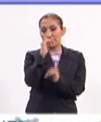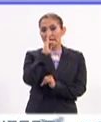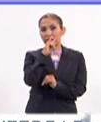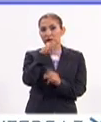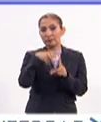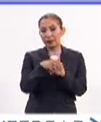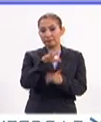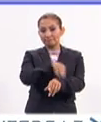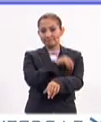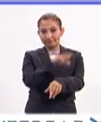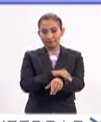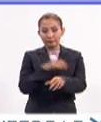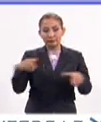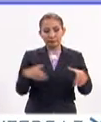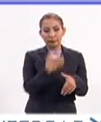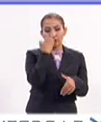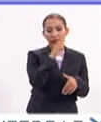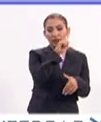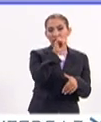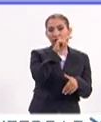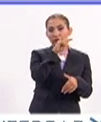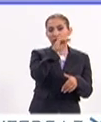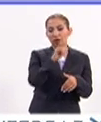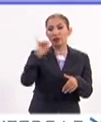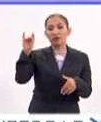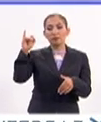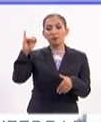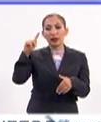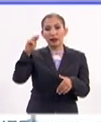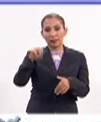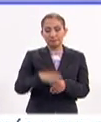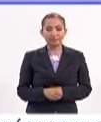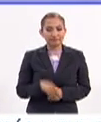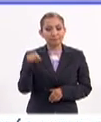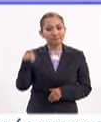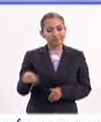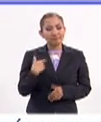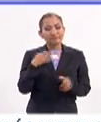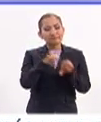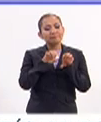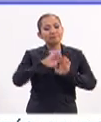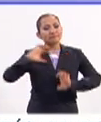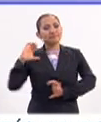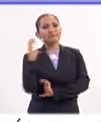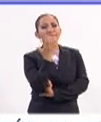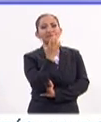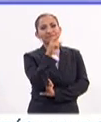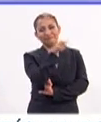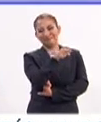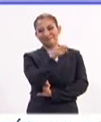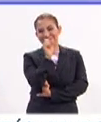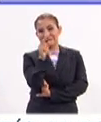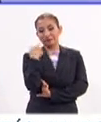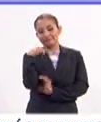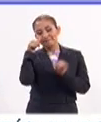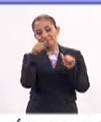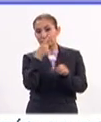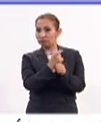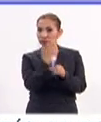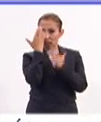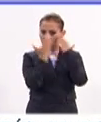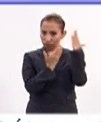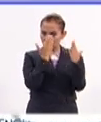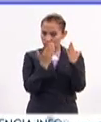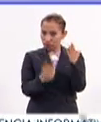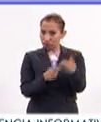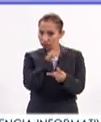Ingeniería Mecánica y Eléctrica, Unidad Zacatenco, del Instituto Politécnico Nacional, equipo de fútbol americano que prioriza el ámbito